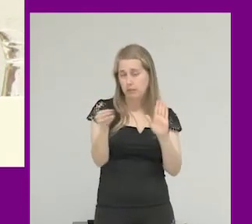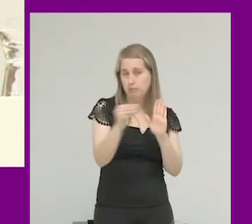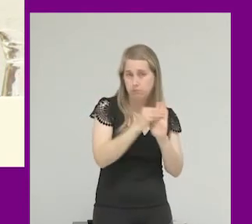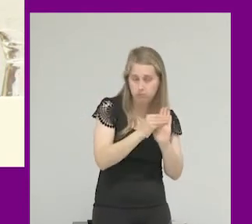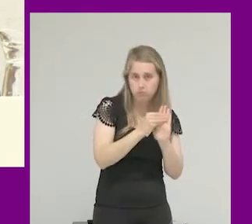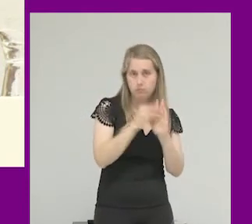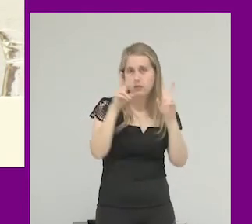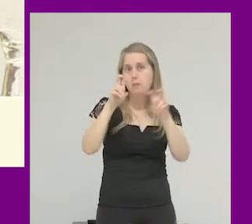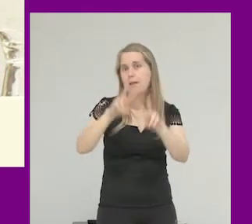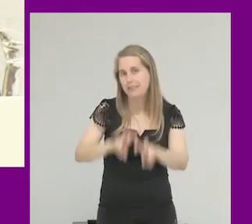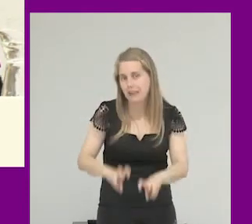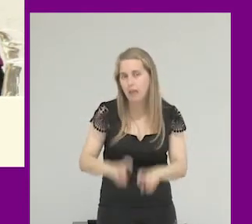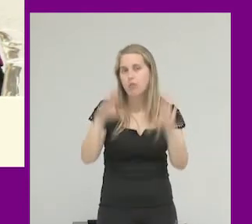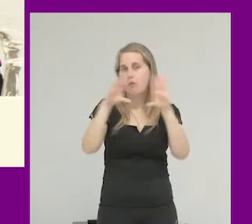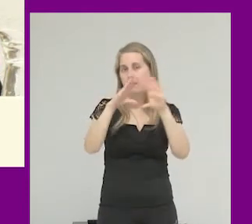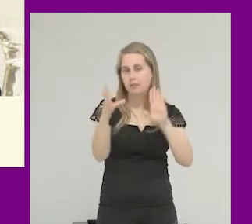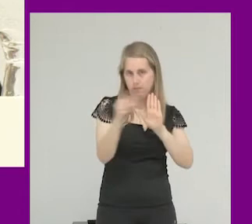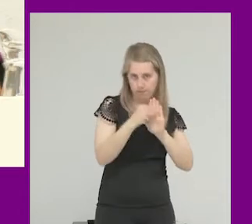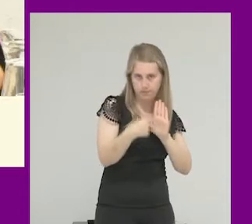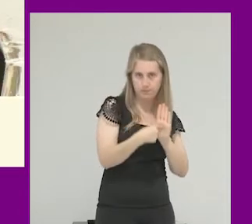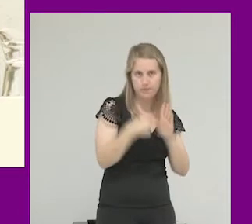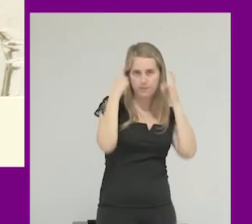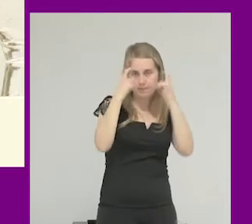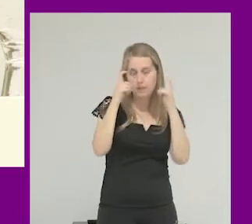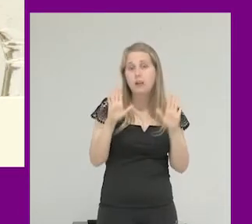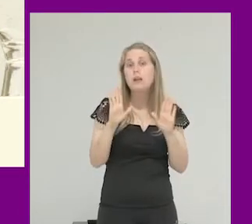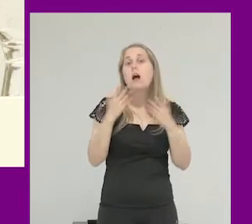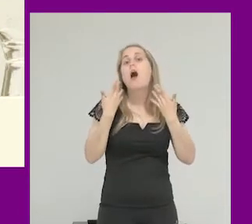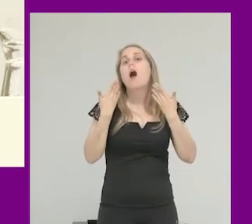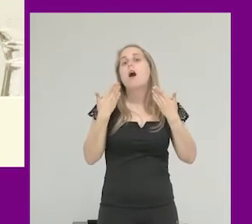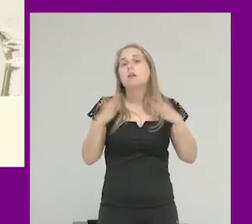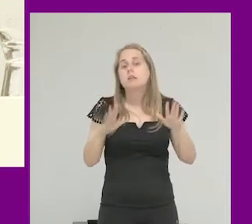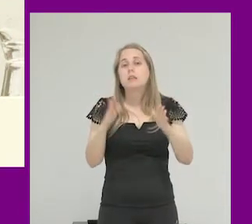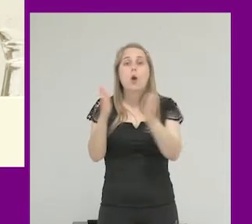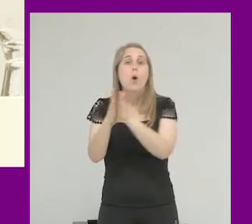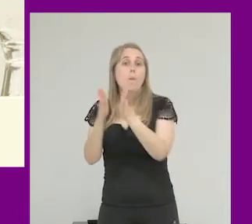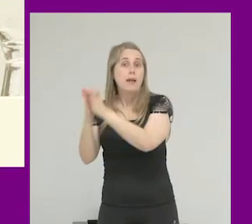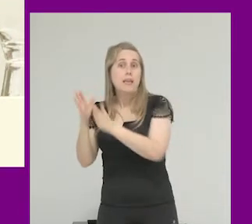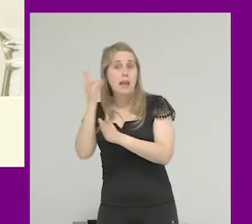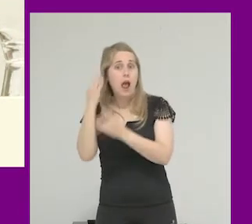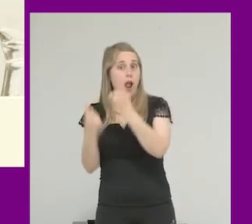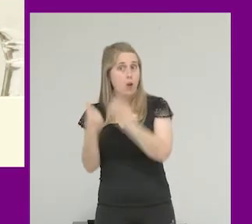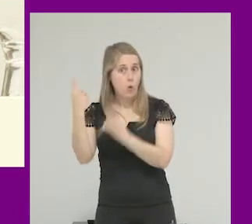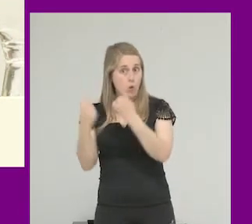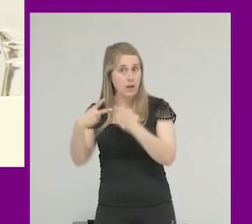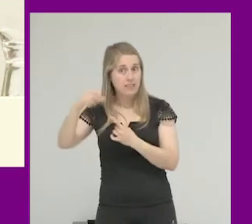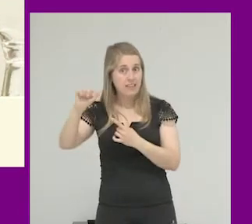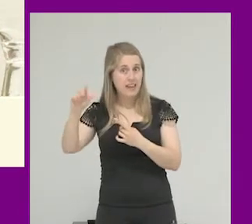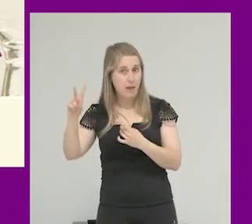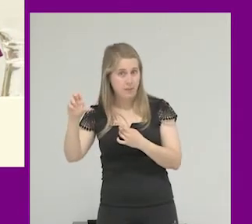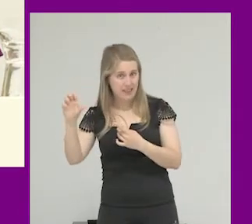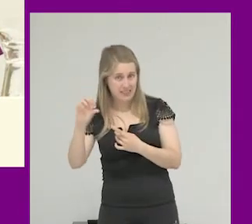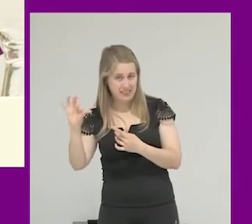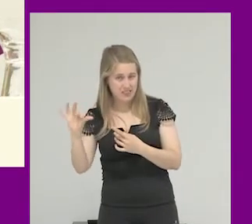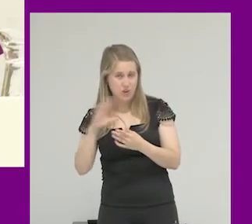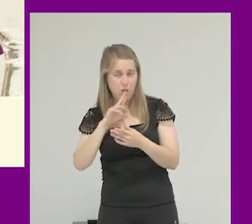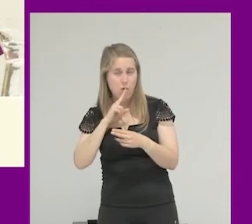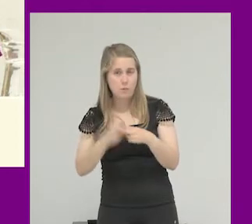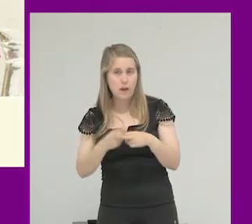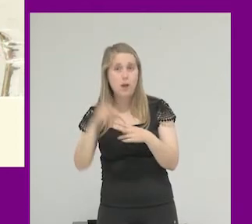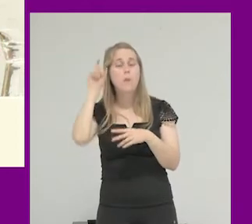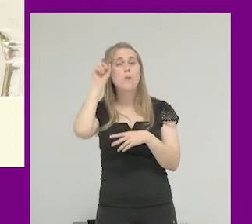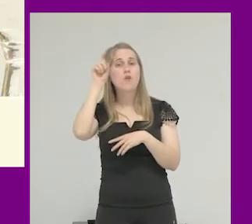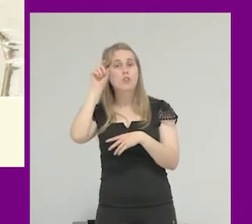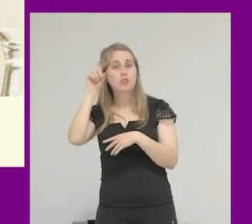la investigación feminista. Aún así, alguna compañera nuestra, Nieves Saldaña, tiene un artículo muy interesante, es una